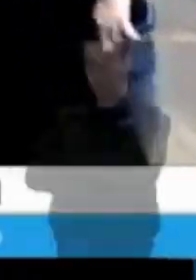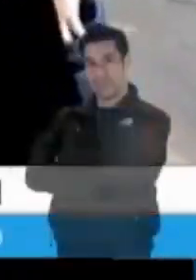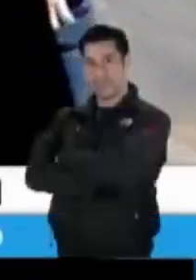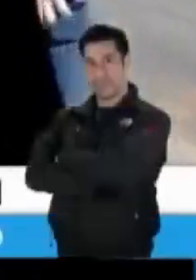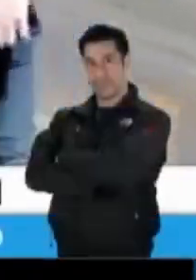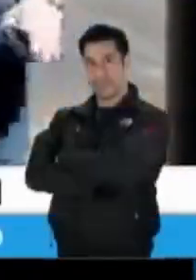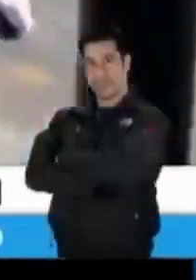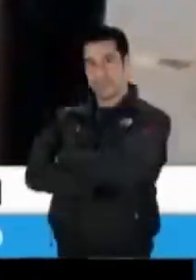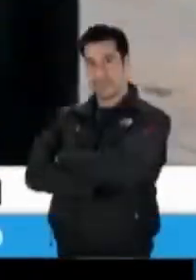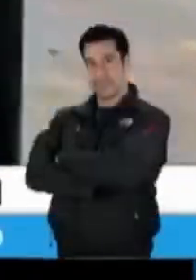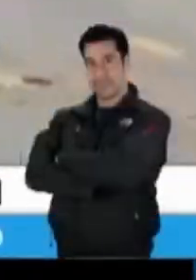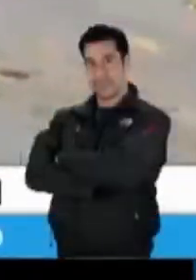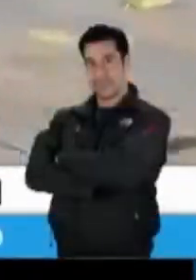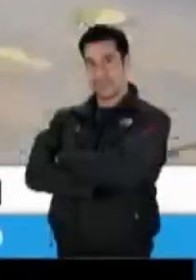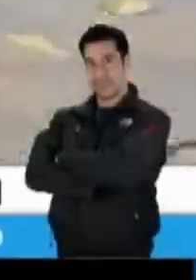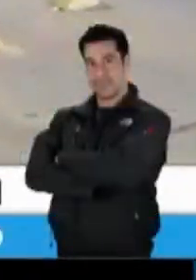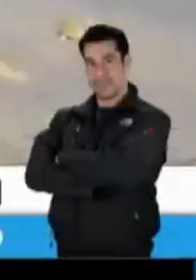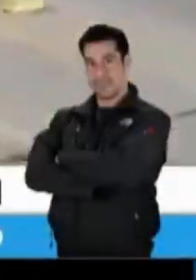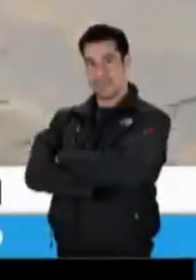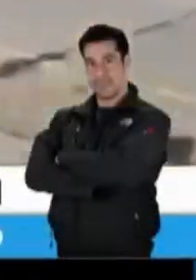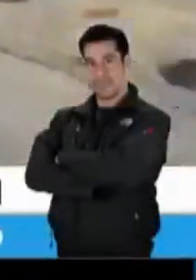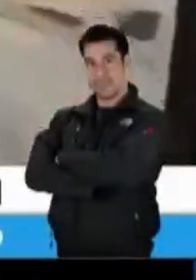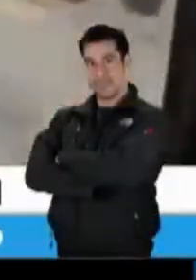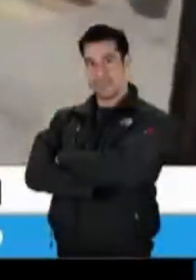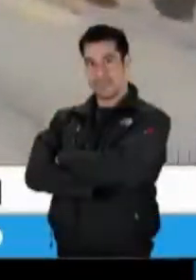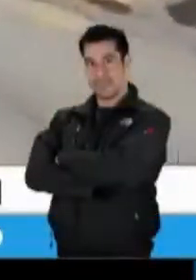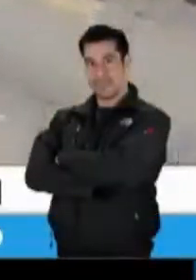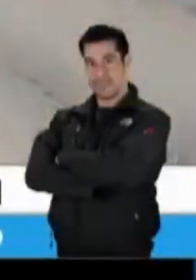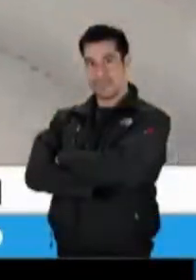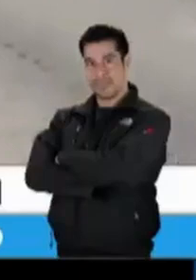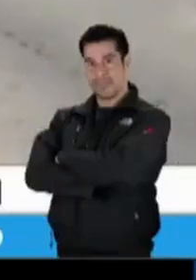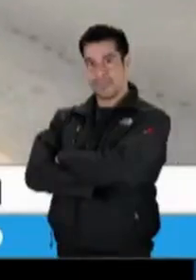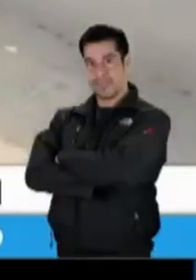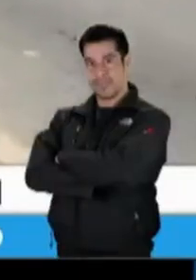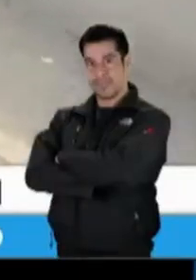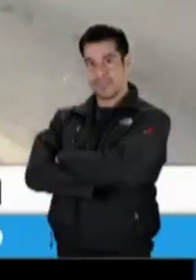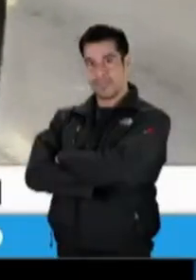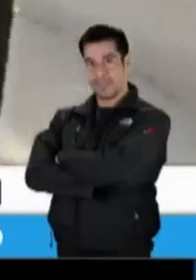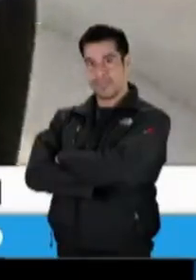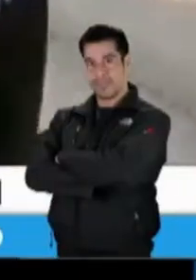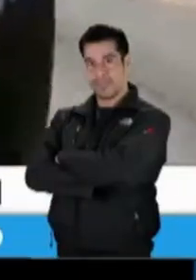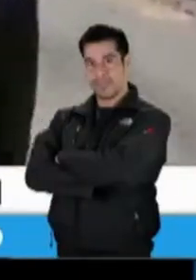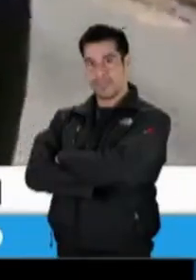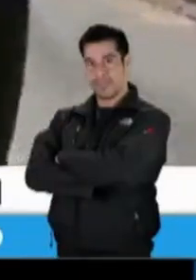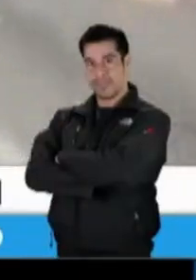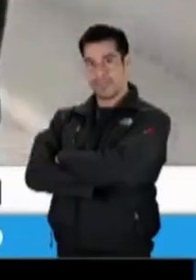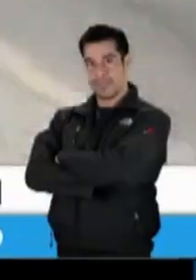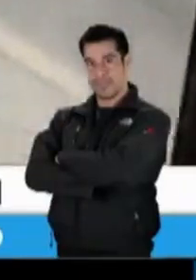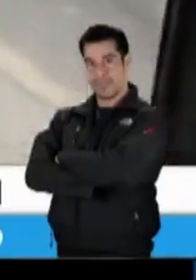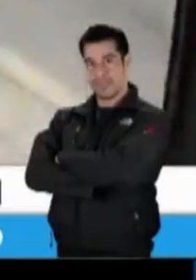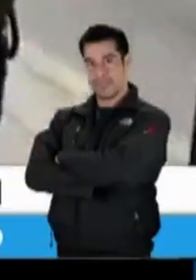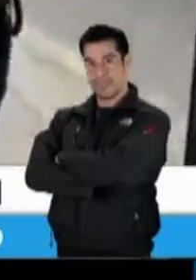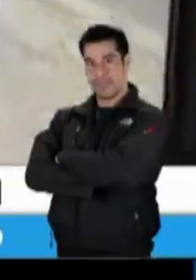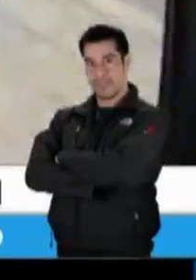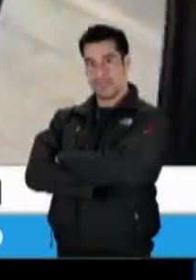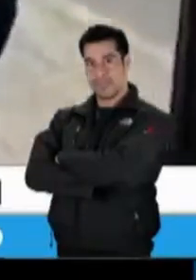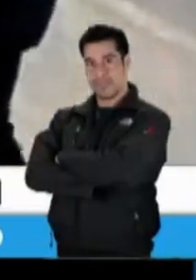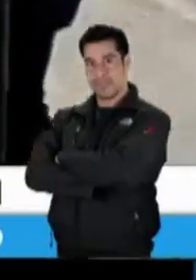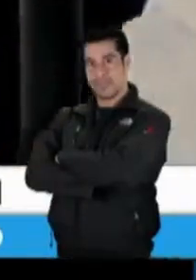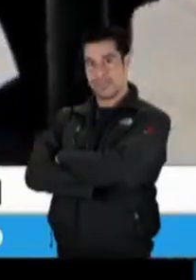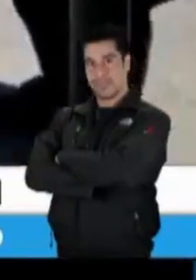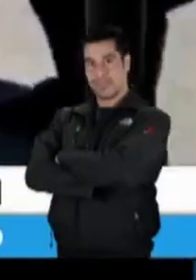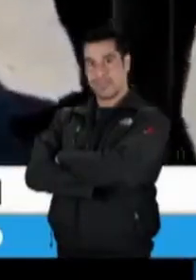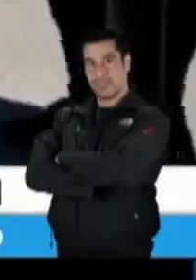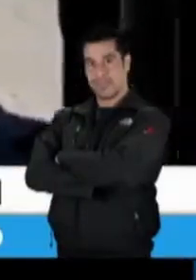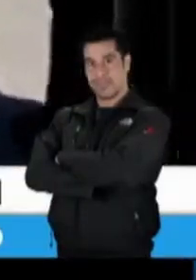las 5:20 de esta madrugada, luego que de un vehículo descendieran cuatro personas, aparentemente todos armados, y